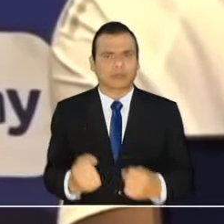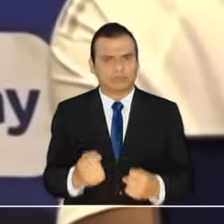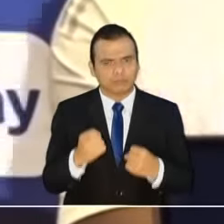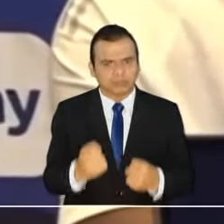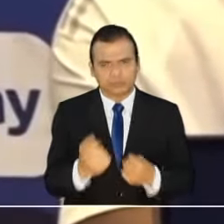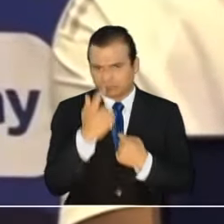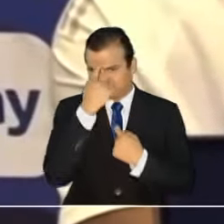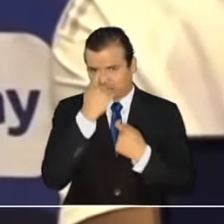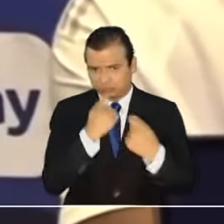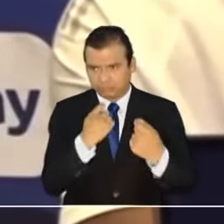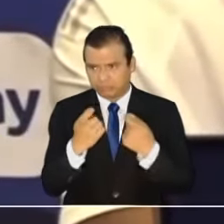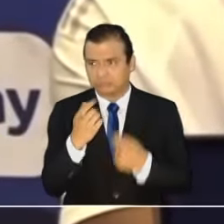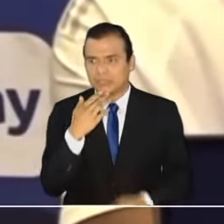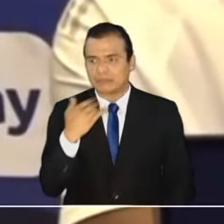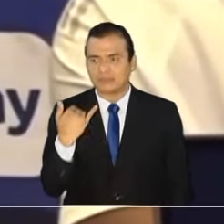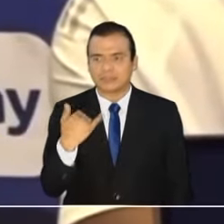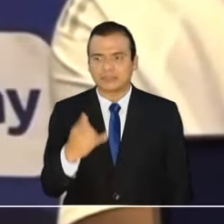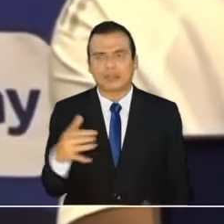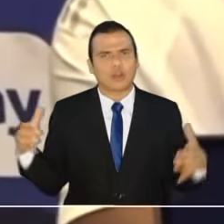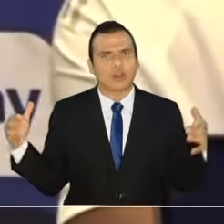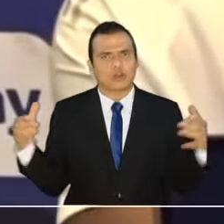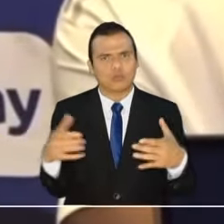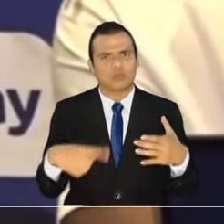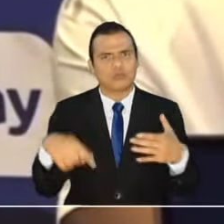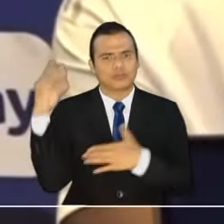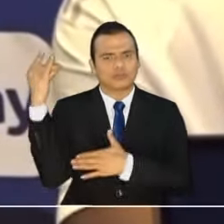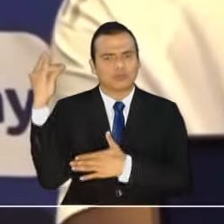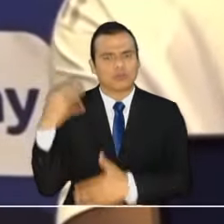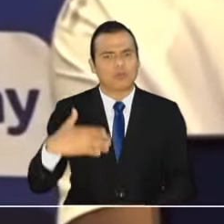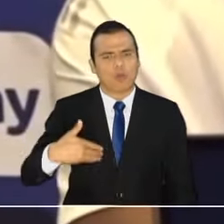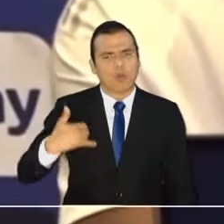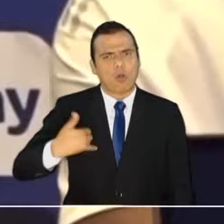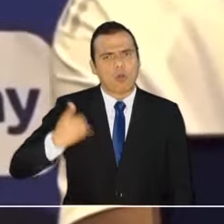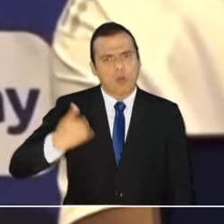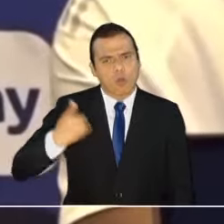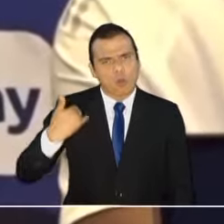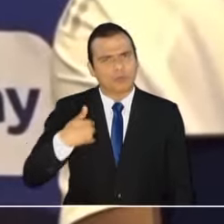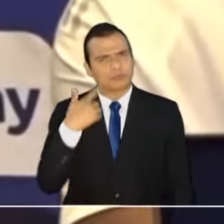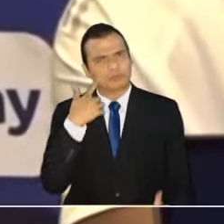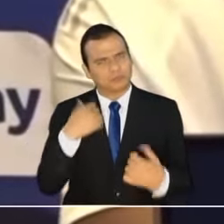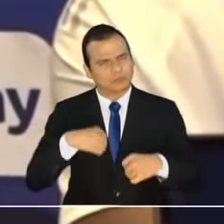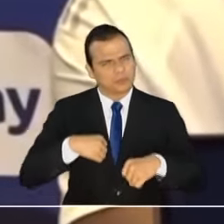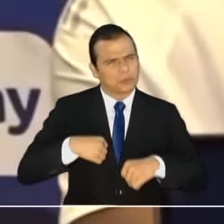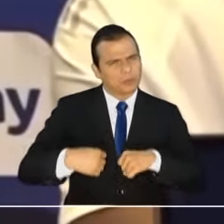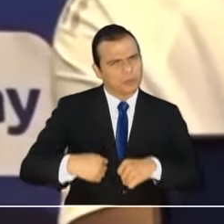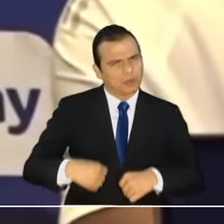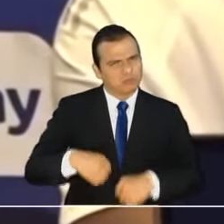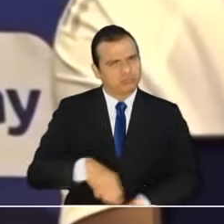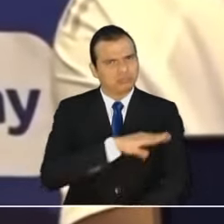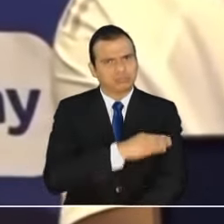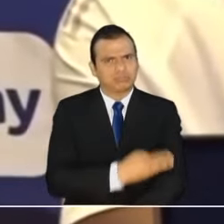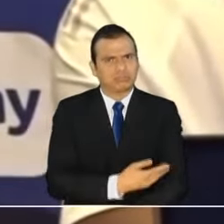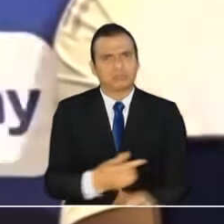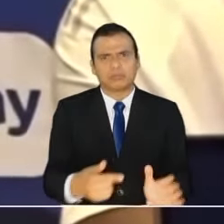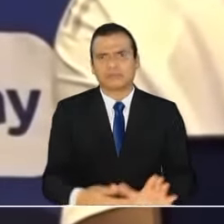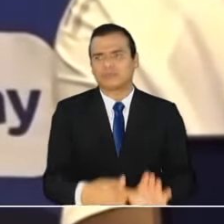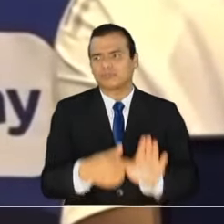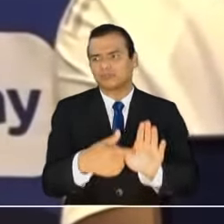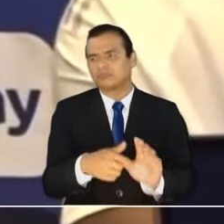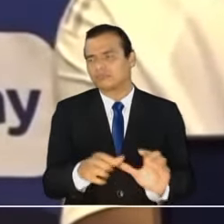un equipo joven que va a tratar de imponernos el ritmo. Y bueno, el desafío está en